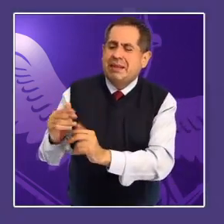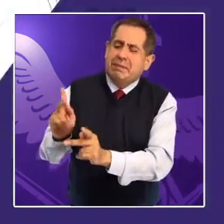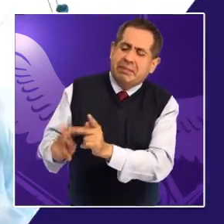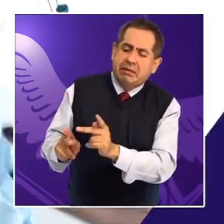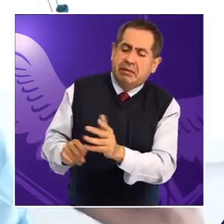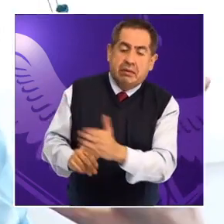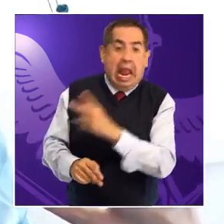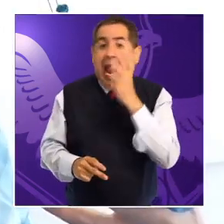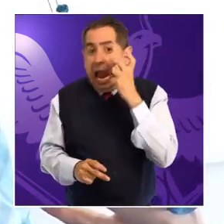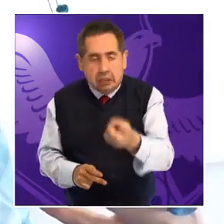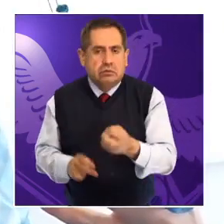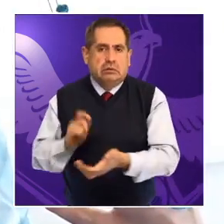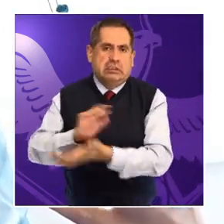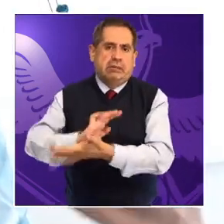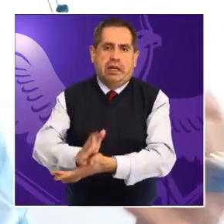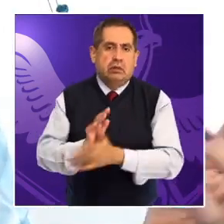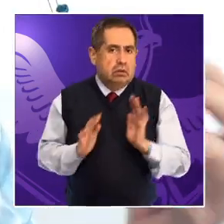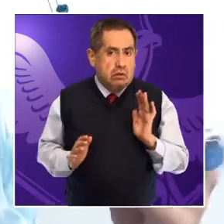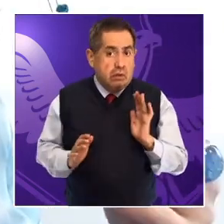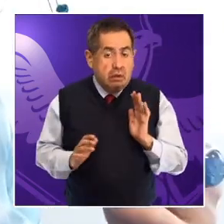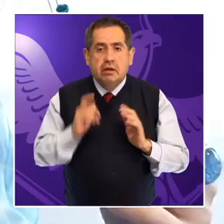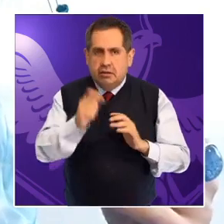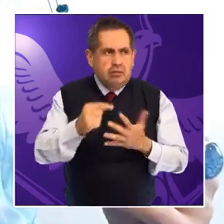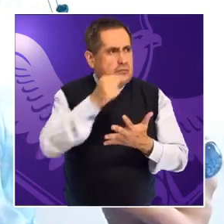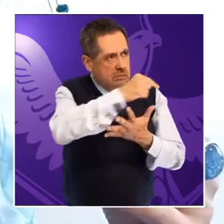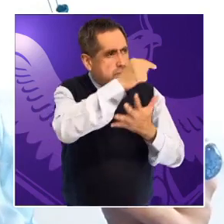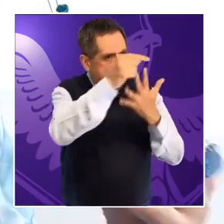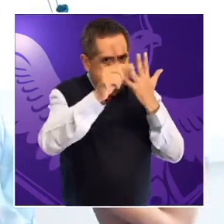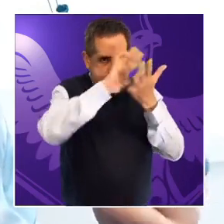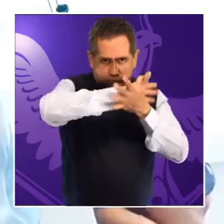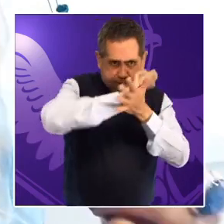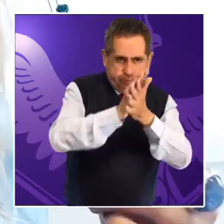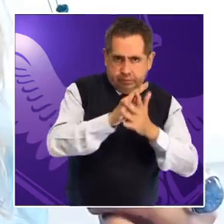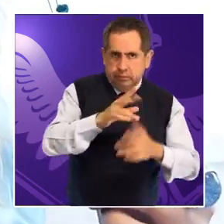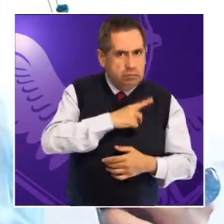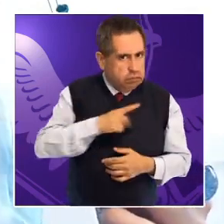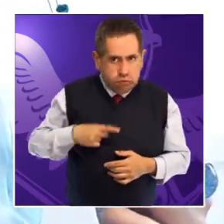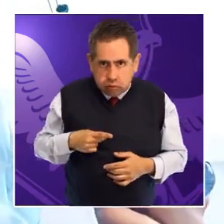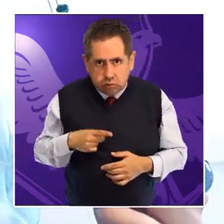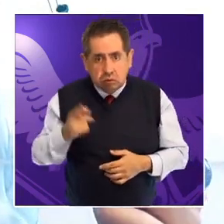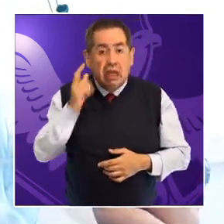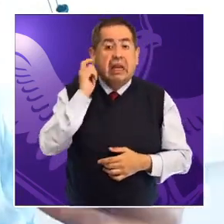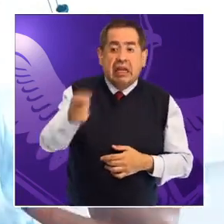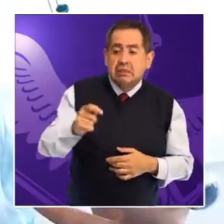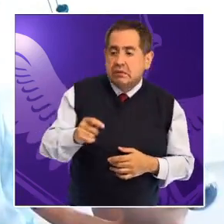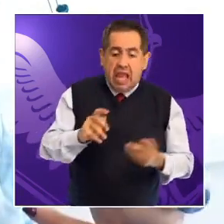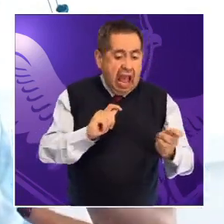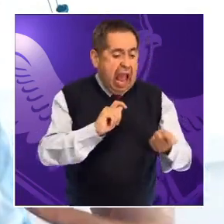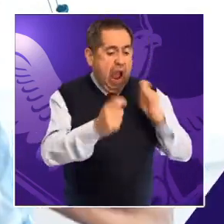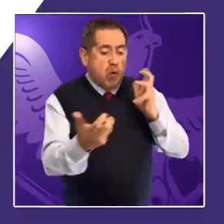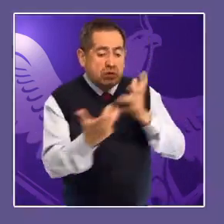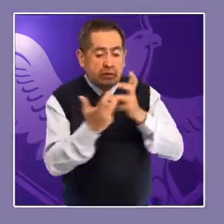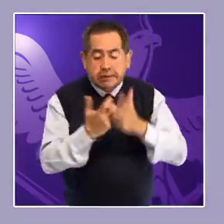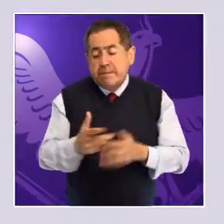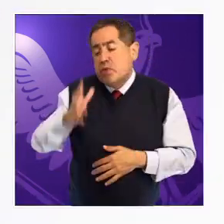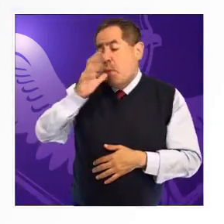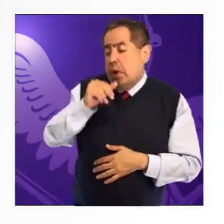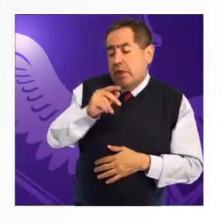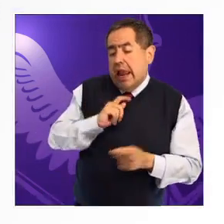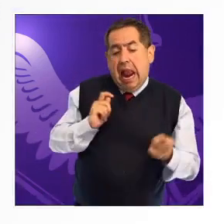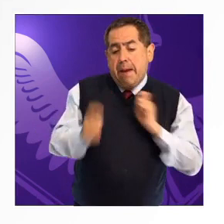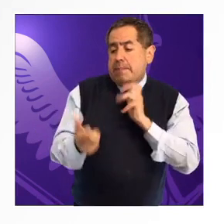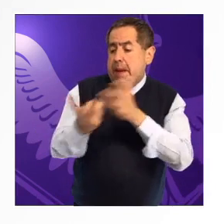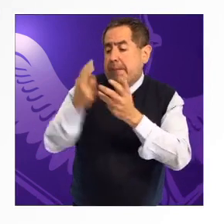Esto incluye todas las formas de discriminación e incluso la denegación de ajustes razonables. Entonces, ¿esto qué nos exige?